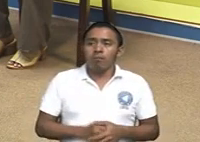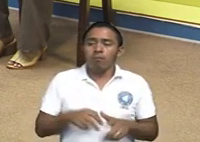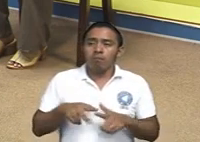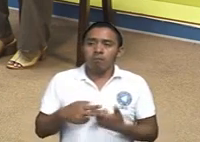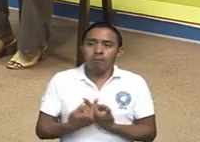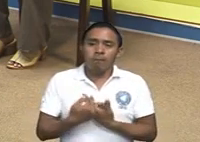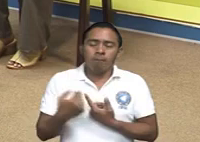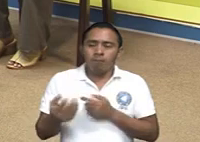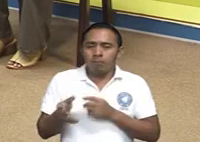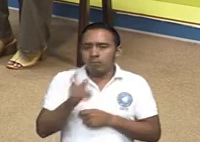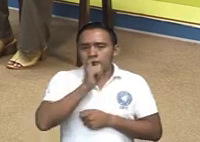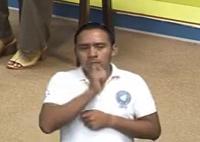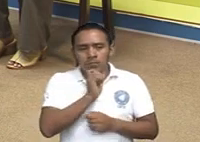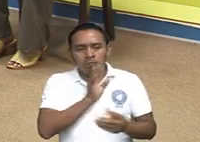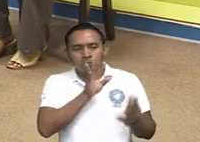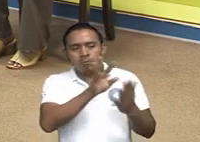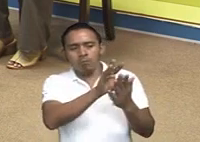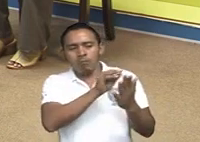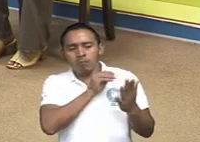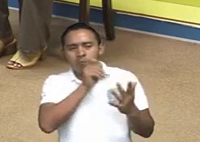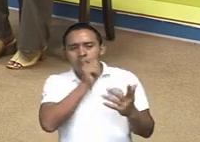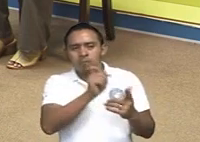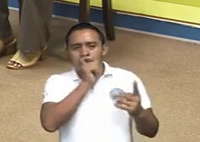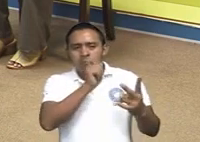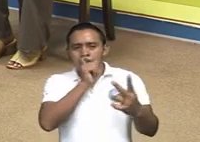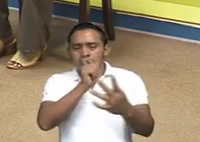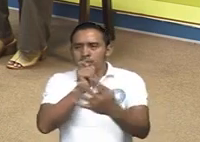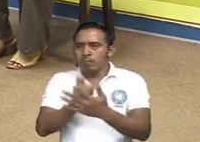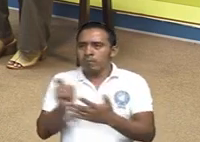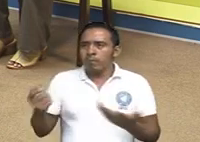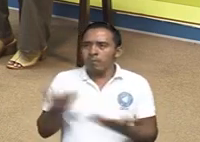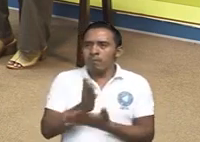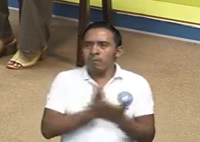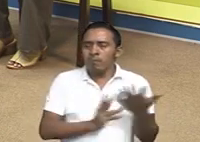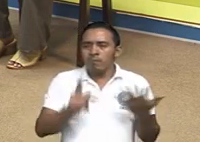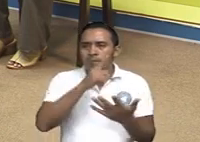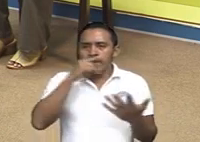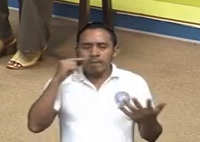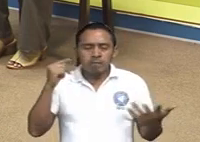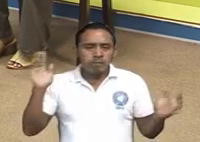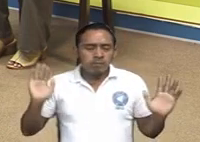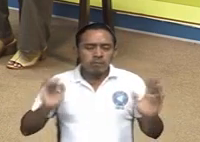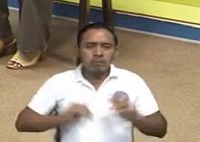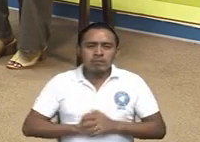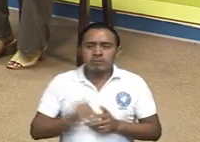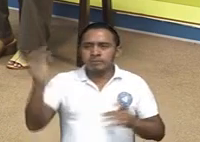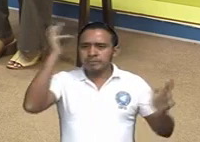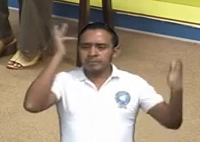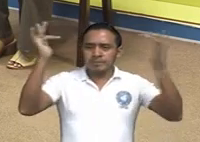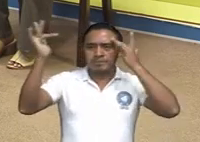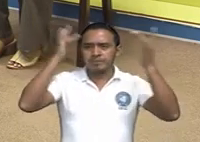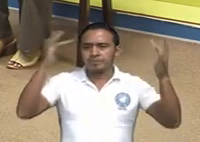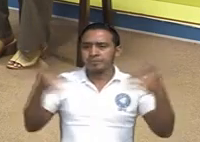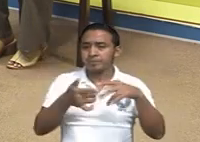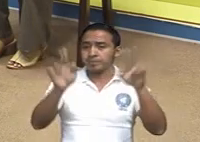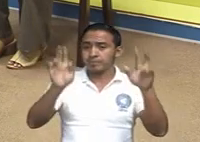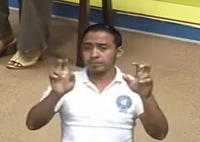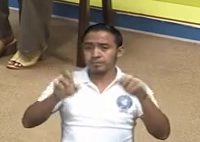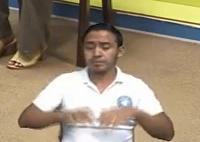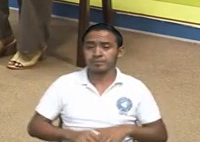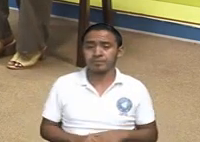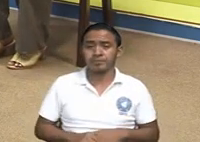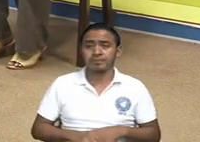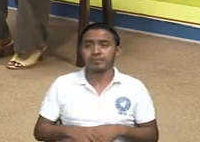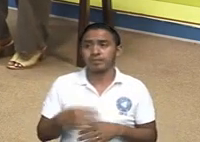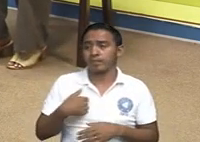inician esa atracción por el sexo opuesto? Le pregunto esto porque hay algunos padres de familia que se preocupan mucho en este tema y